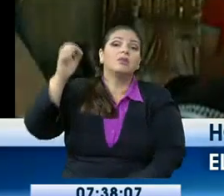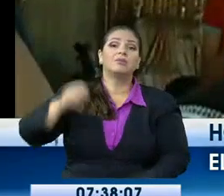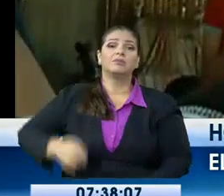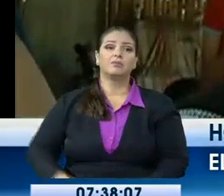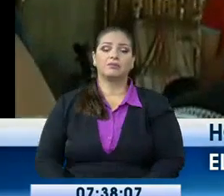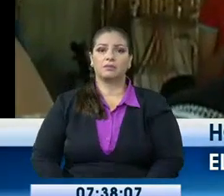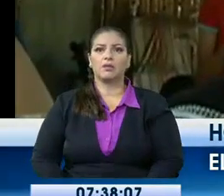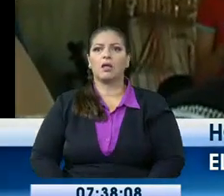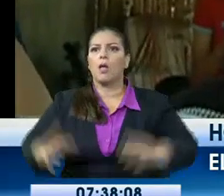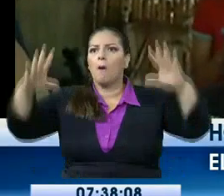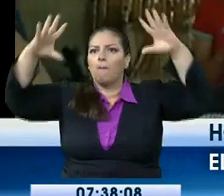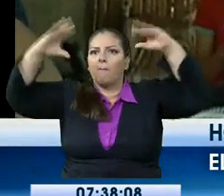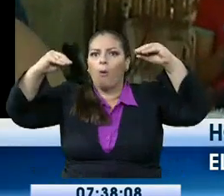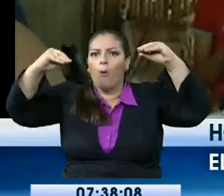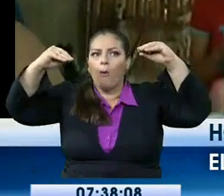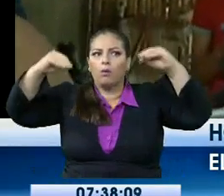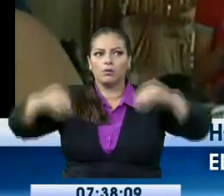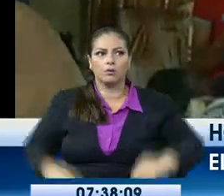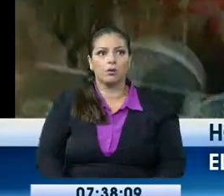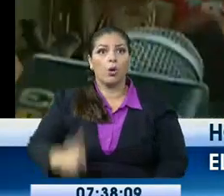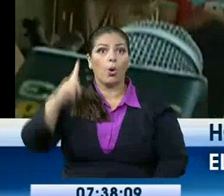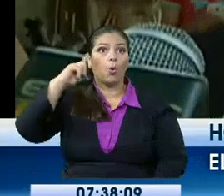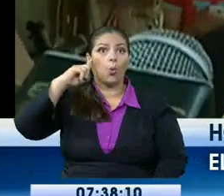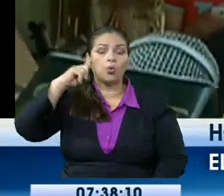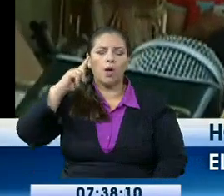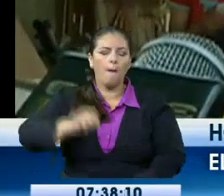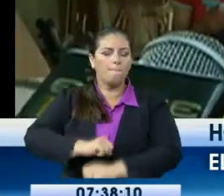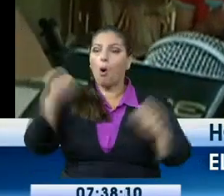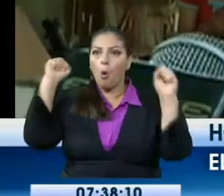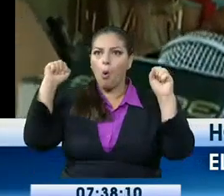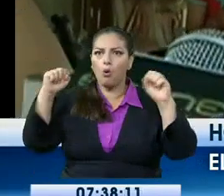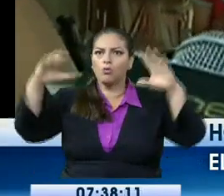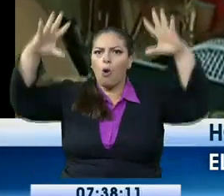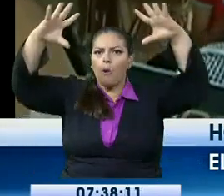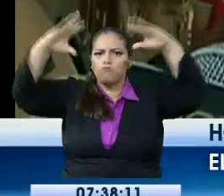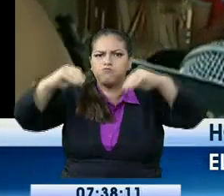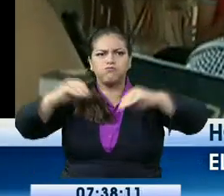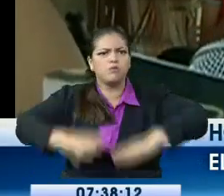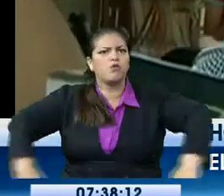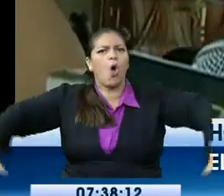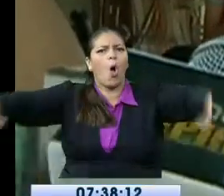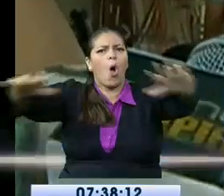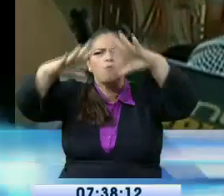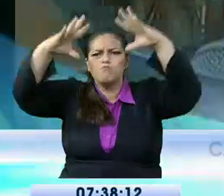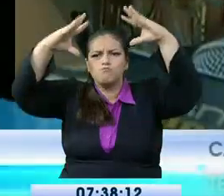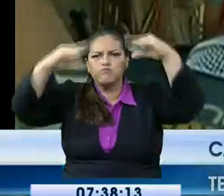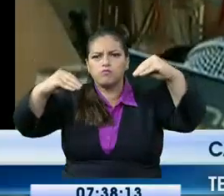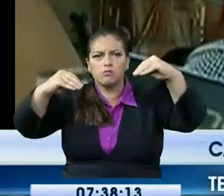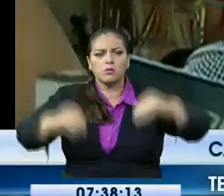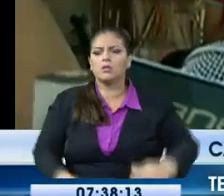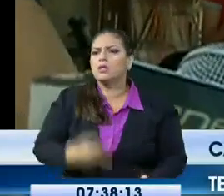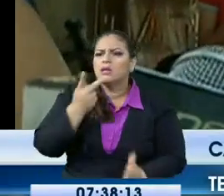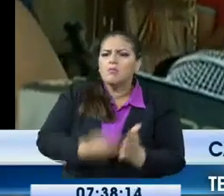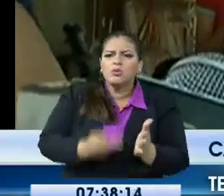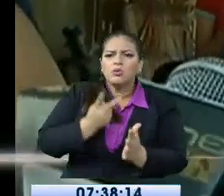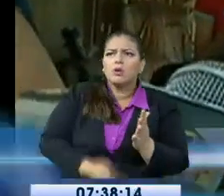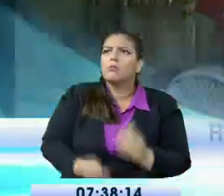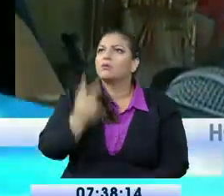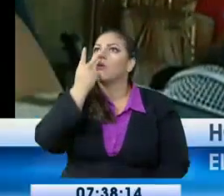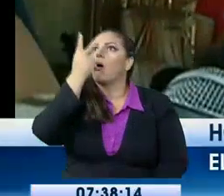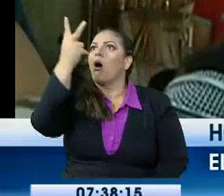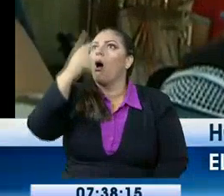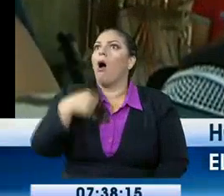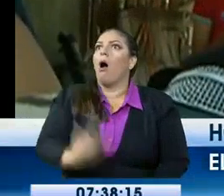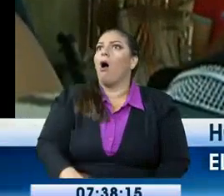se escuchó una explosión, hubo un apagón total y salimos a ver qué era y el señor estaba ya de cabeza, guindado, le salían llamas de